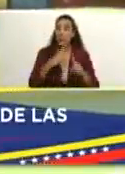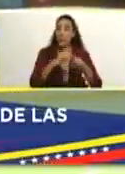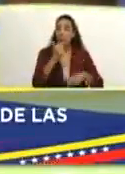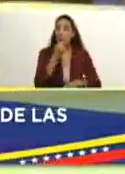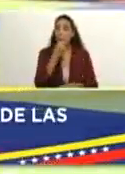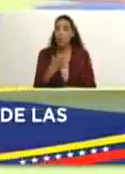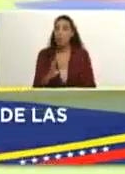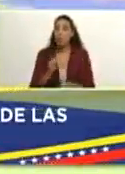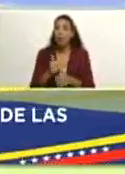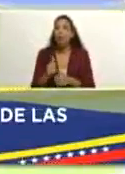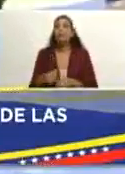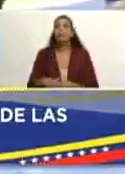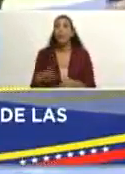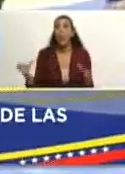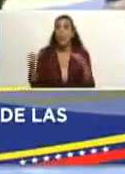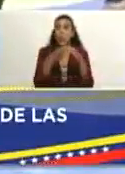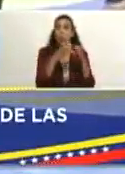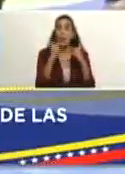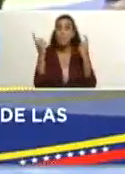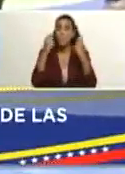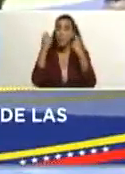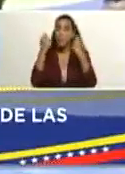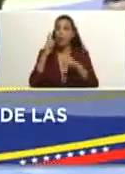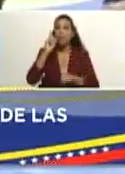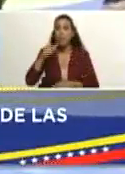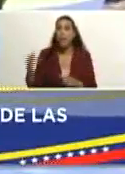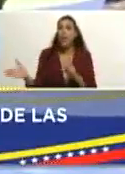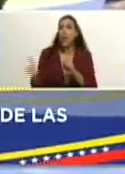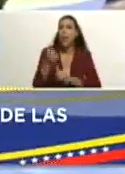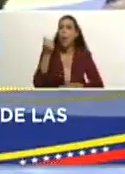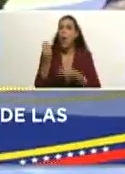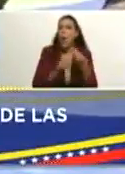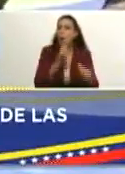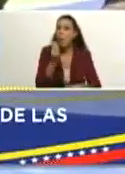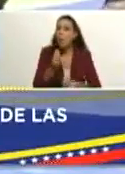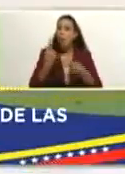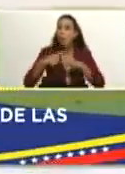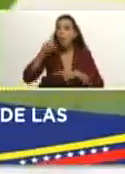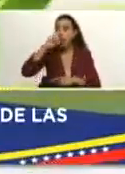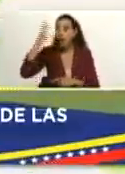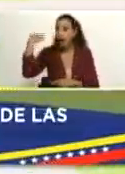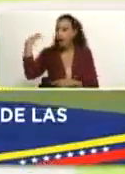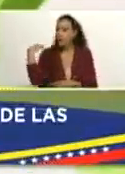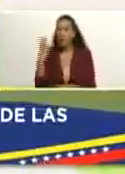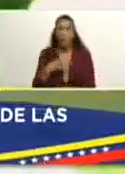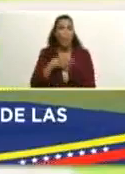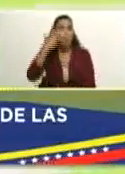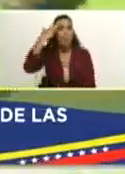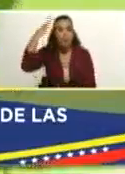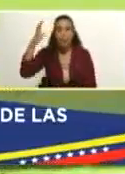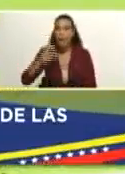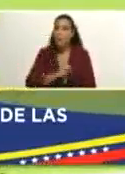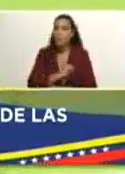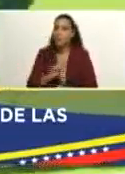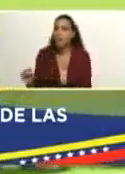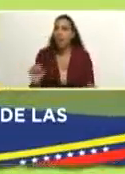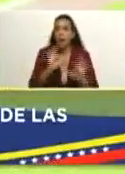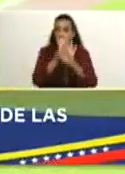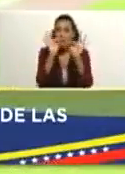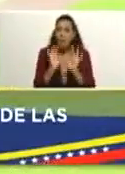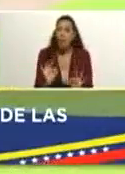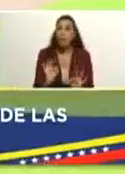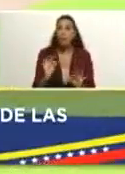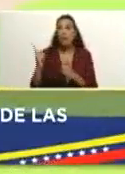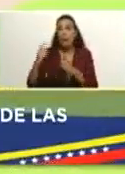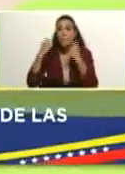lo ha respaldado a través de la organización popular y se logra lo que a lo mejor en otros tiempos no nos podíamos imaginar, a través de esa fórmula, ¿no? Del